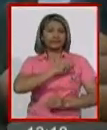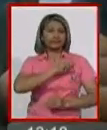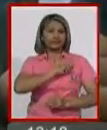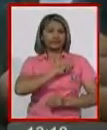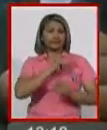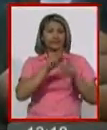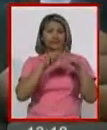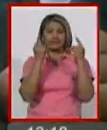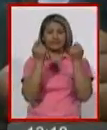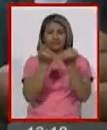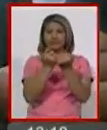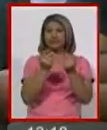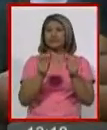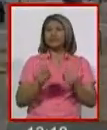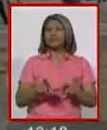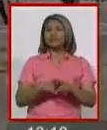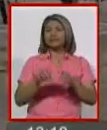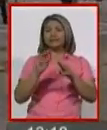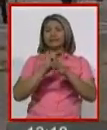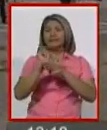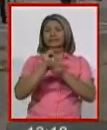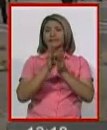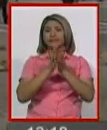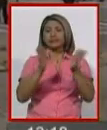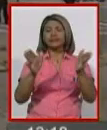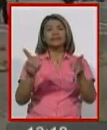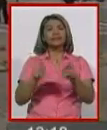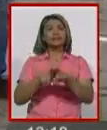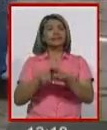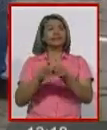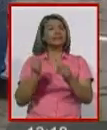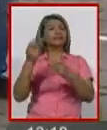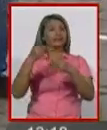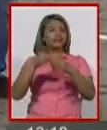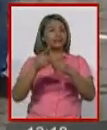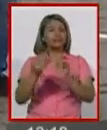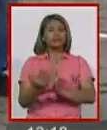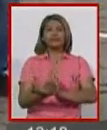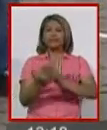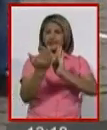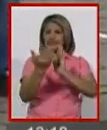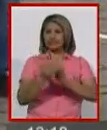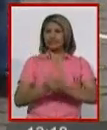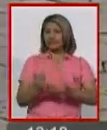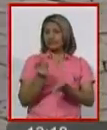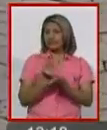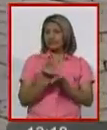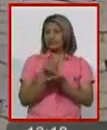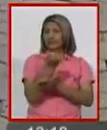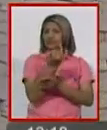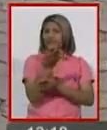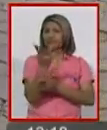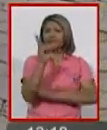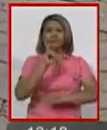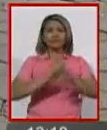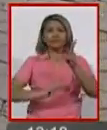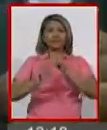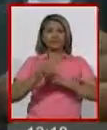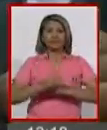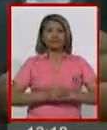comandante departamental como al Ministerio Público que ellos intervengan frente a la amenaza de algunos